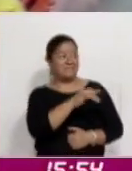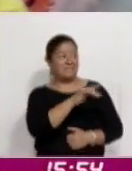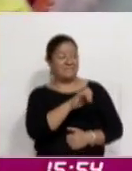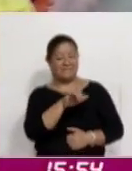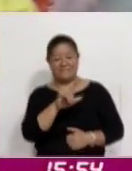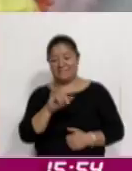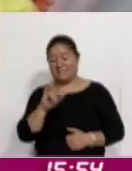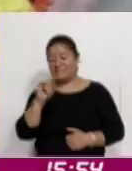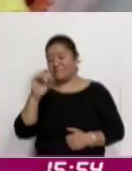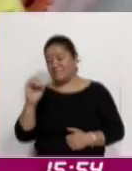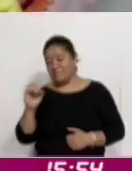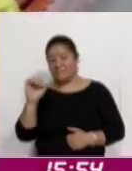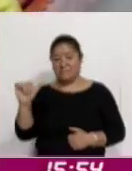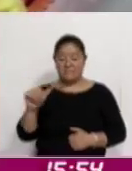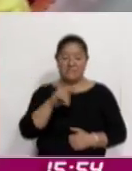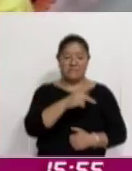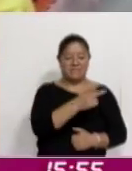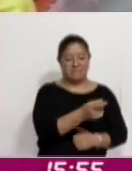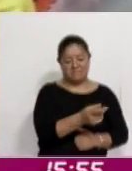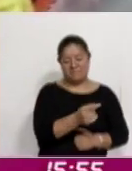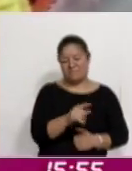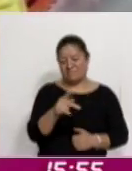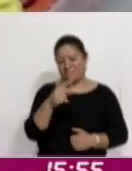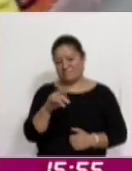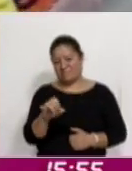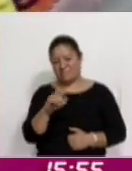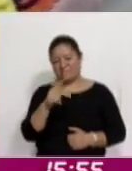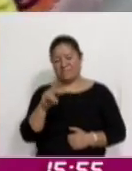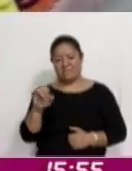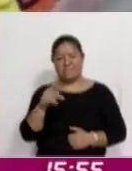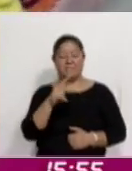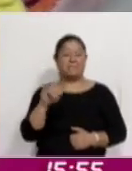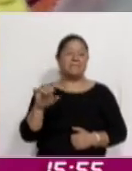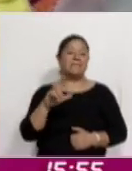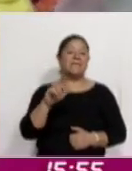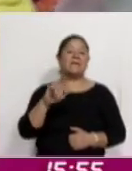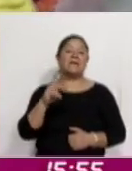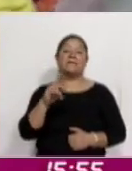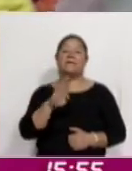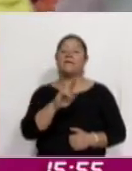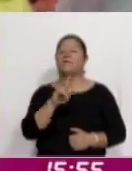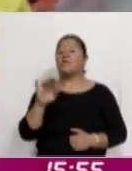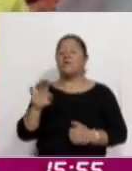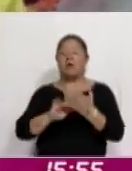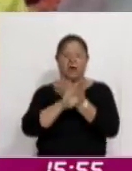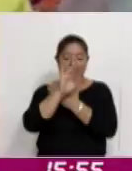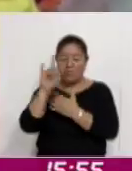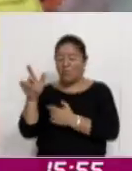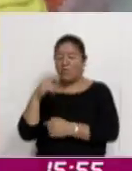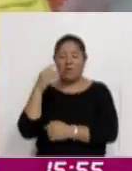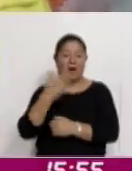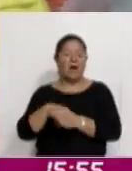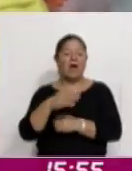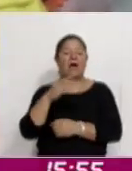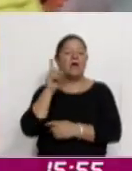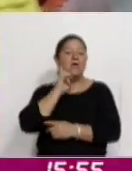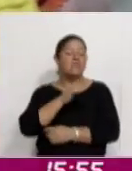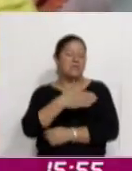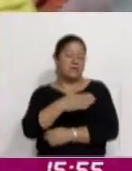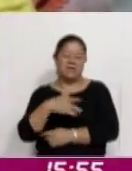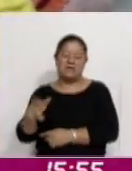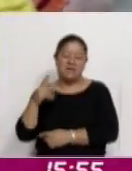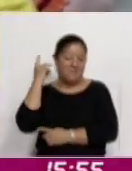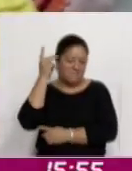Miguelita, Kelly, el perrón, Pepo, Beto, al conejo Malapata, viene la bruja, la sirena, la princesa, Tiburcio